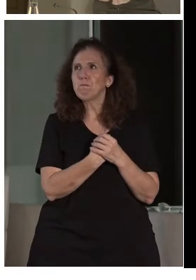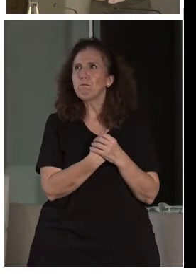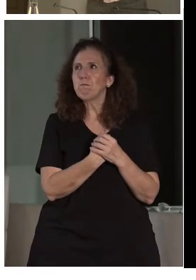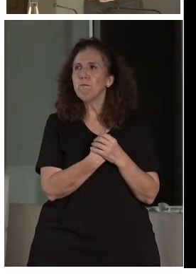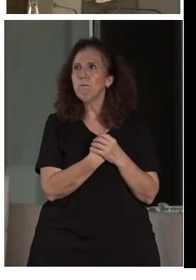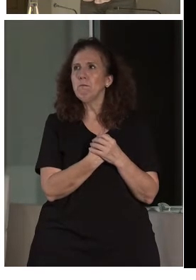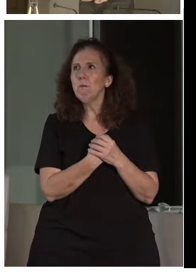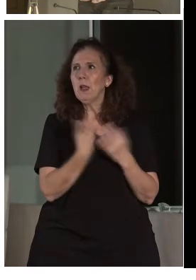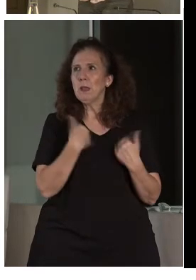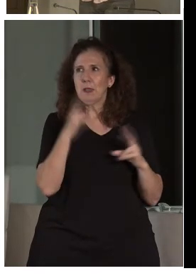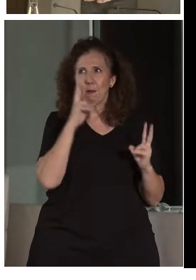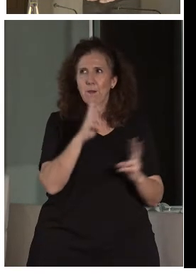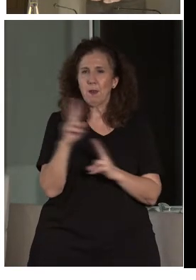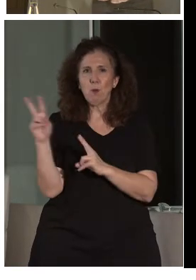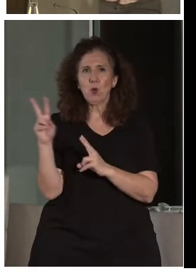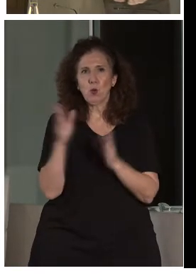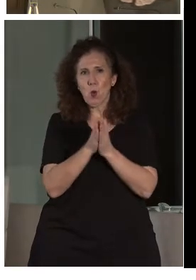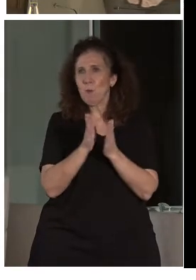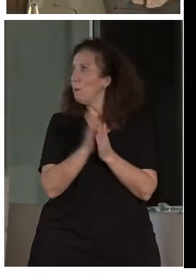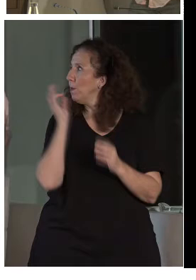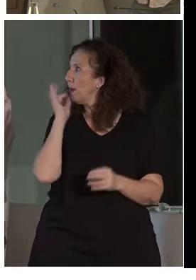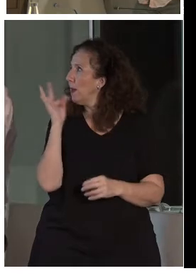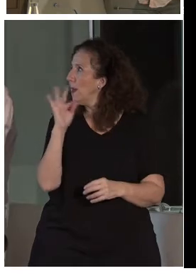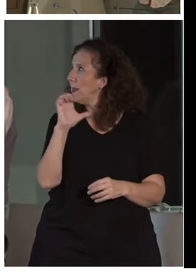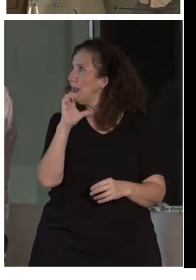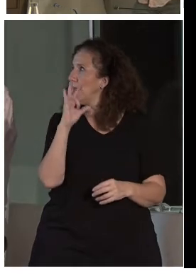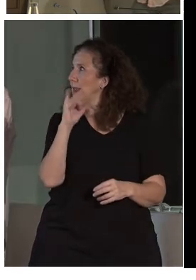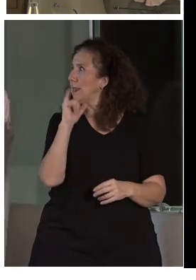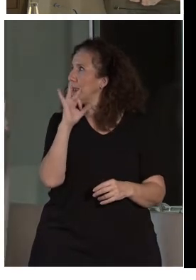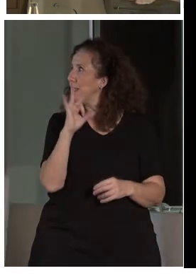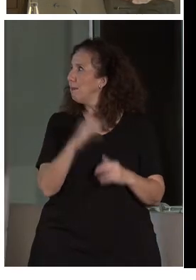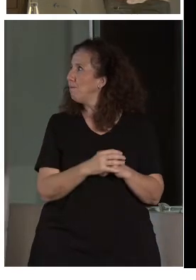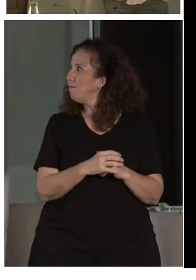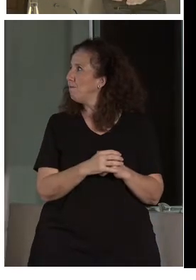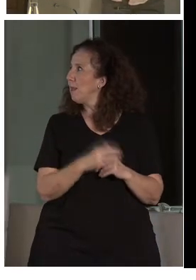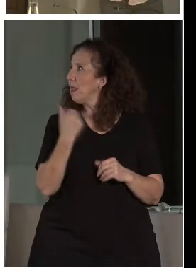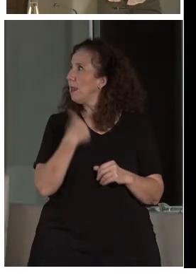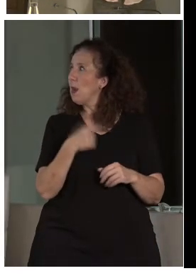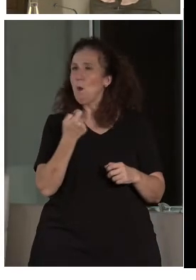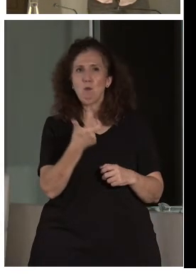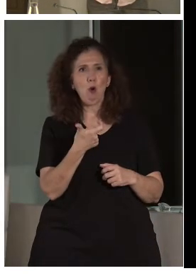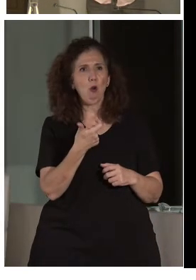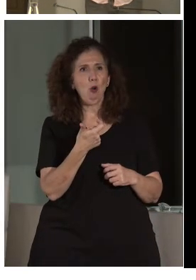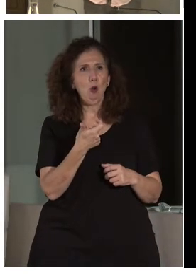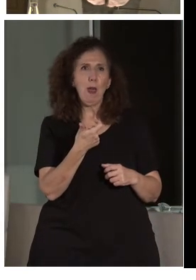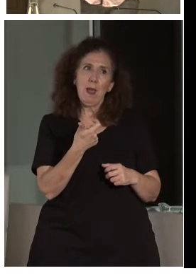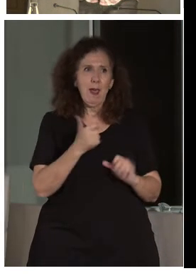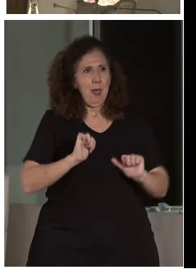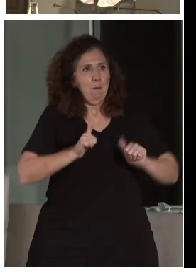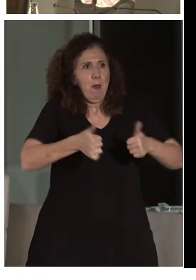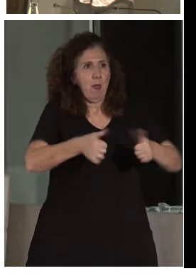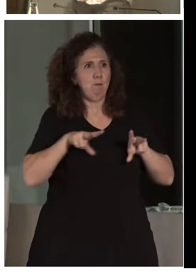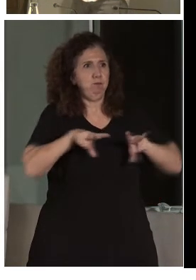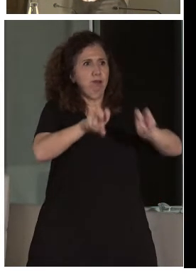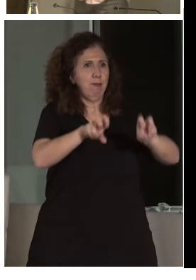Tesi, como la traen en el vehículo adaptado, la gente de la Cruz Roja, y bueno, pues ya nos metemos un poco a nivel principiante por el parque, primero porque